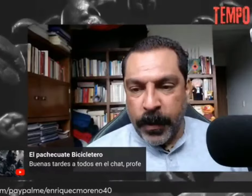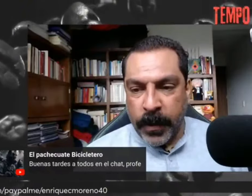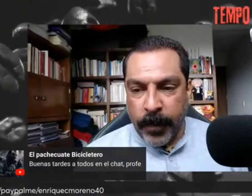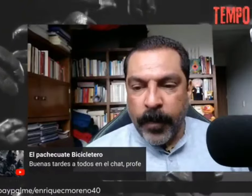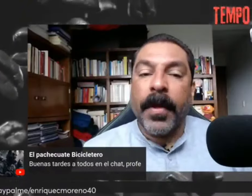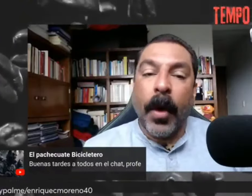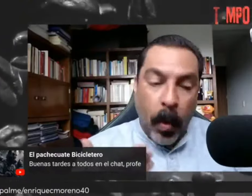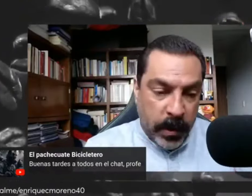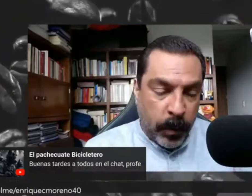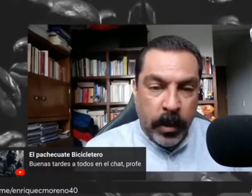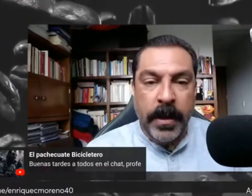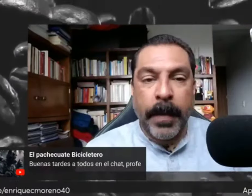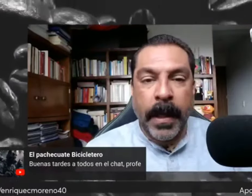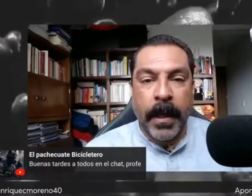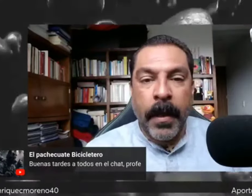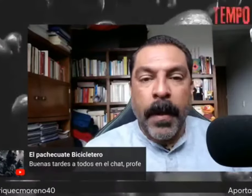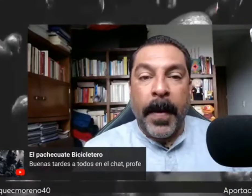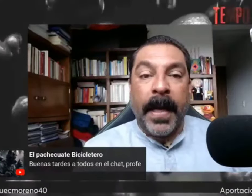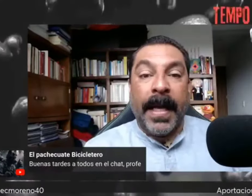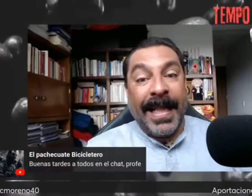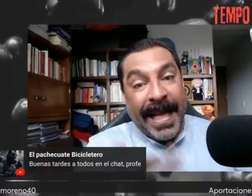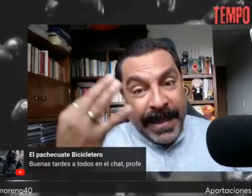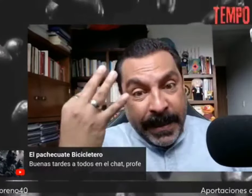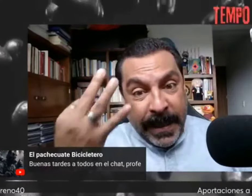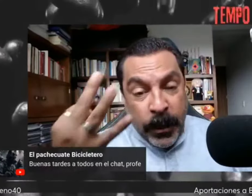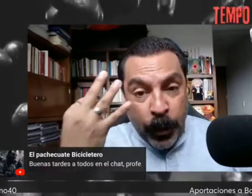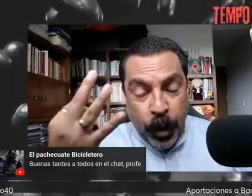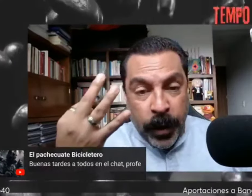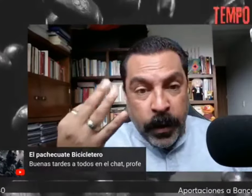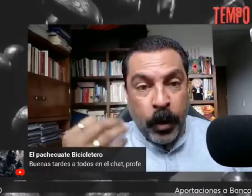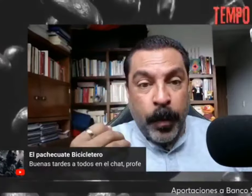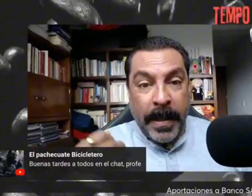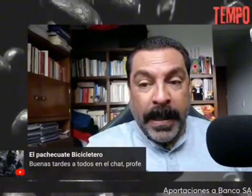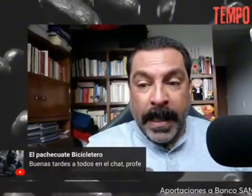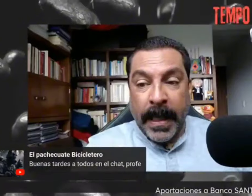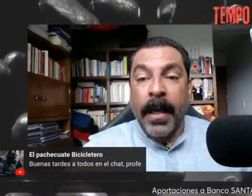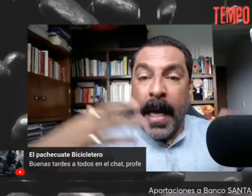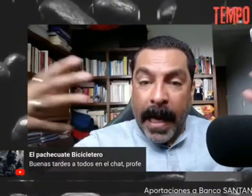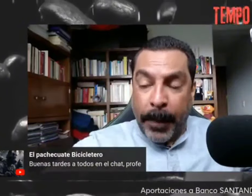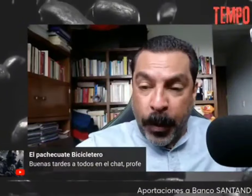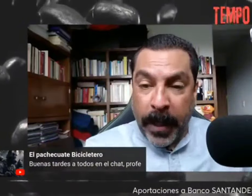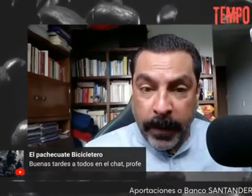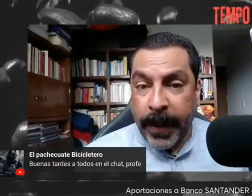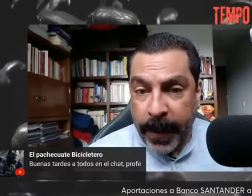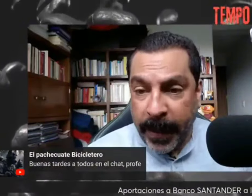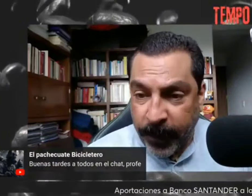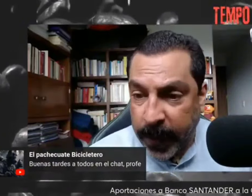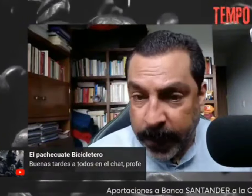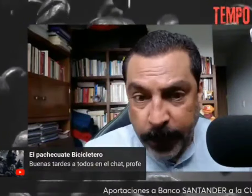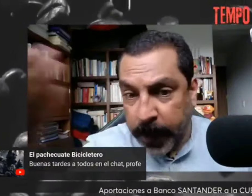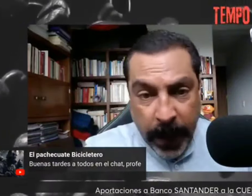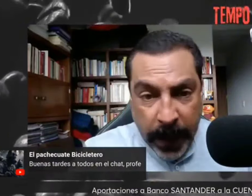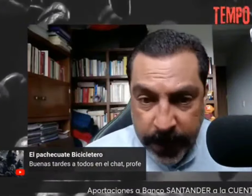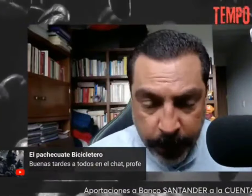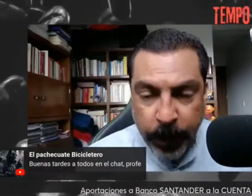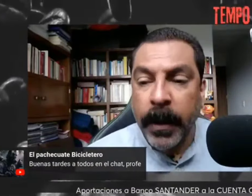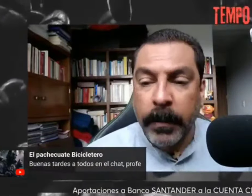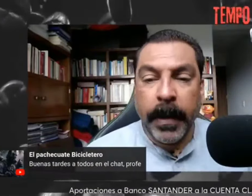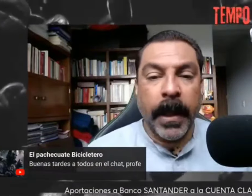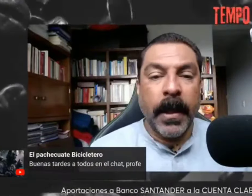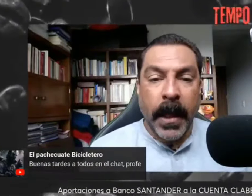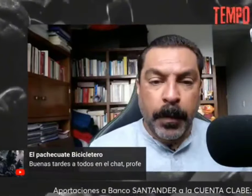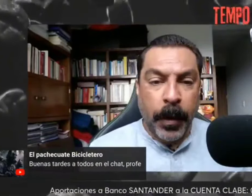notificaciones lo hacemos de esa manera para que esas tres opciones nos permitan llegar a la mayor gente que hay en cafeína activa así de